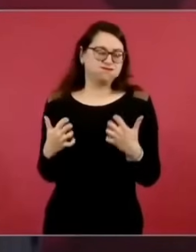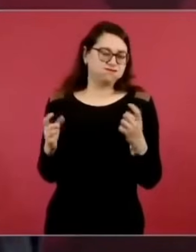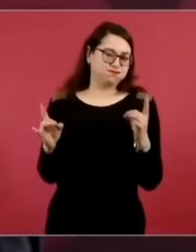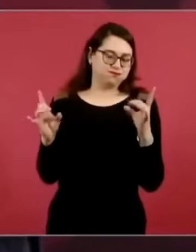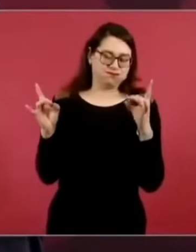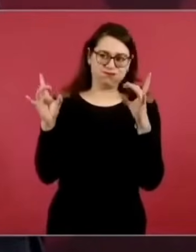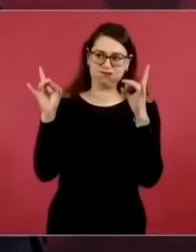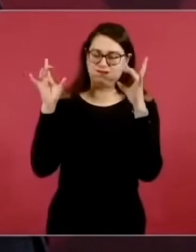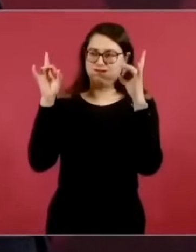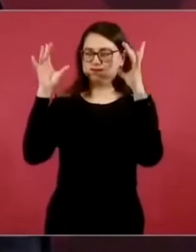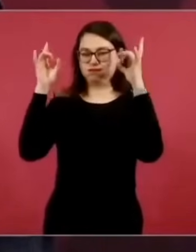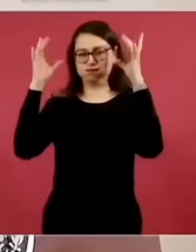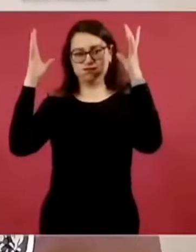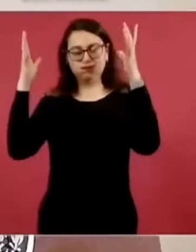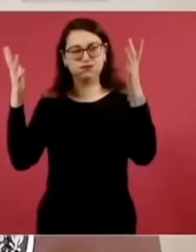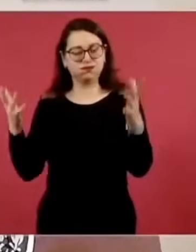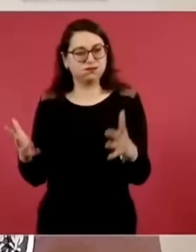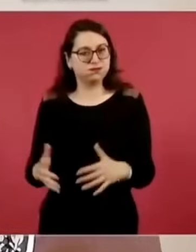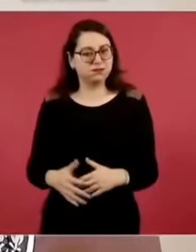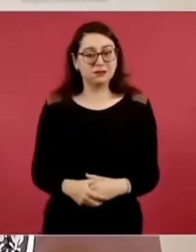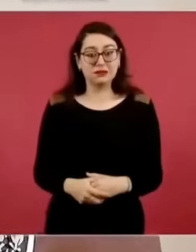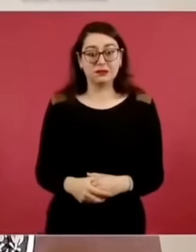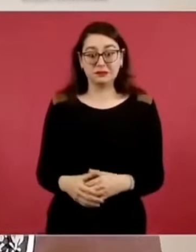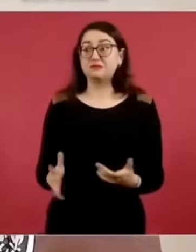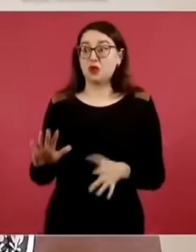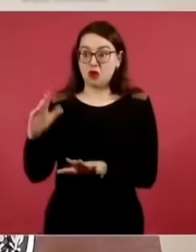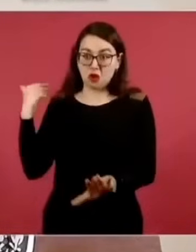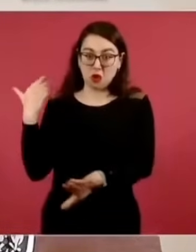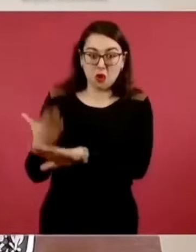protestas y hubo represión a maestros.